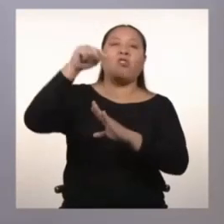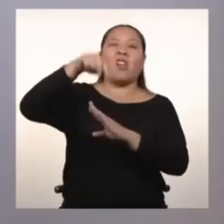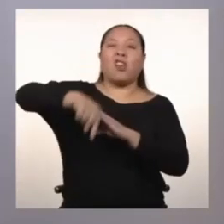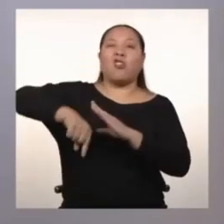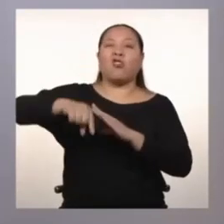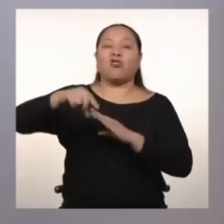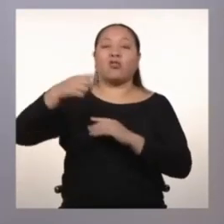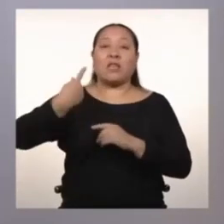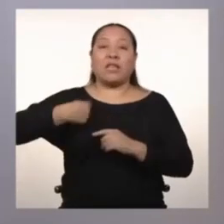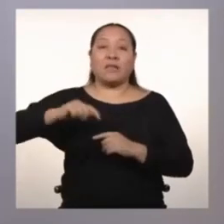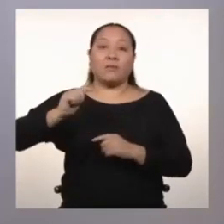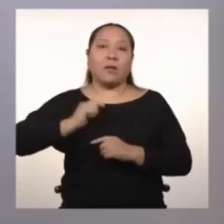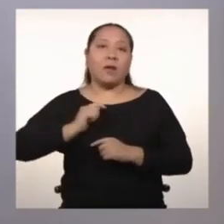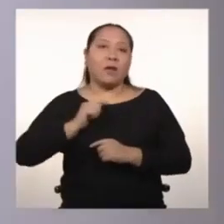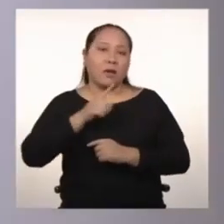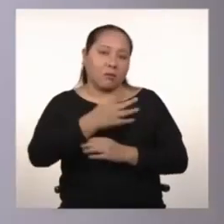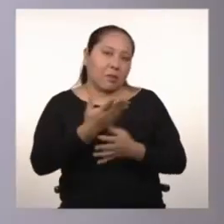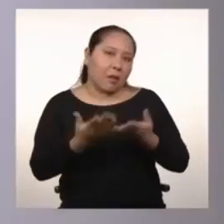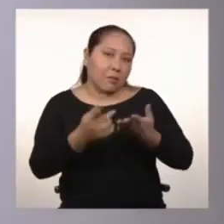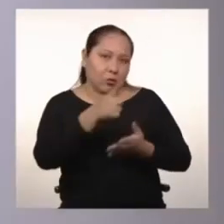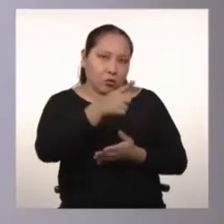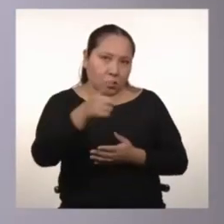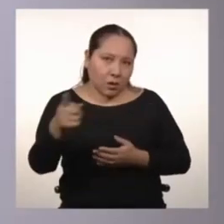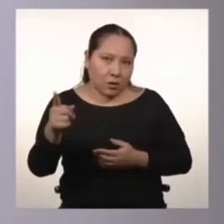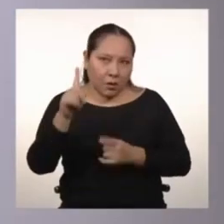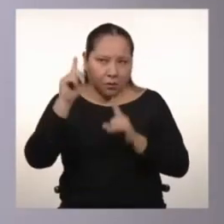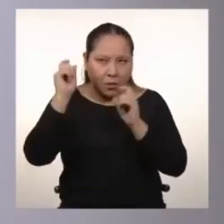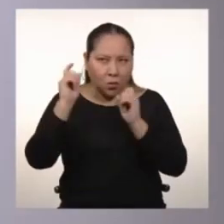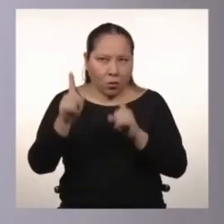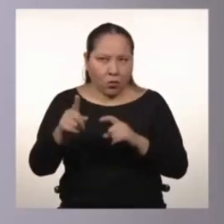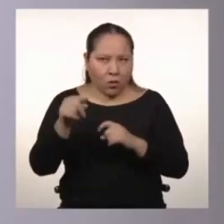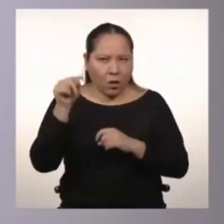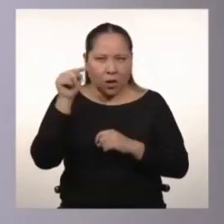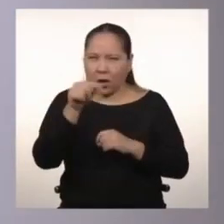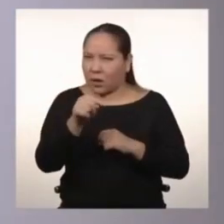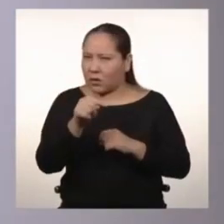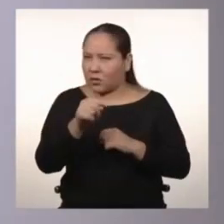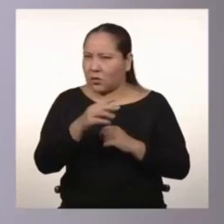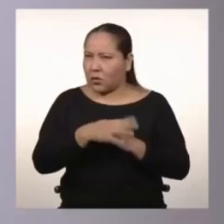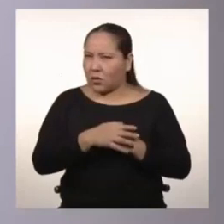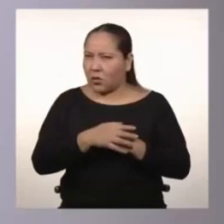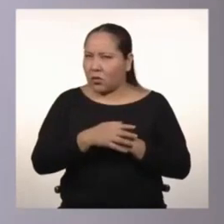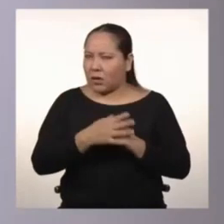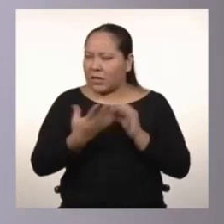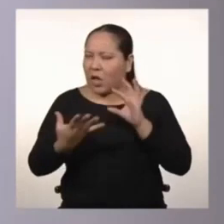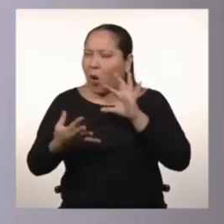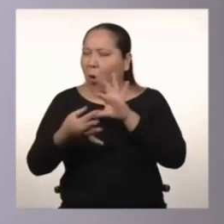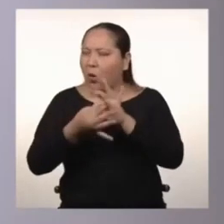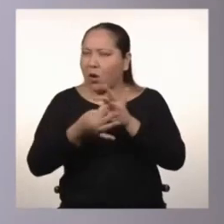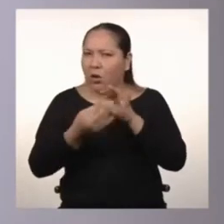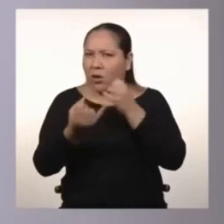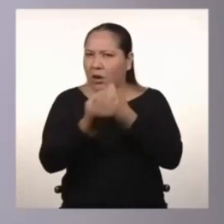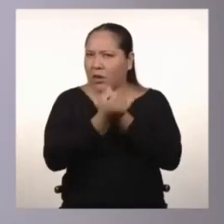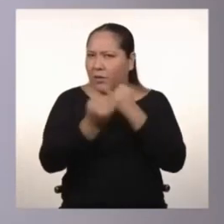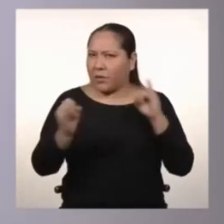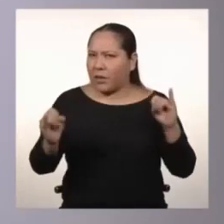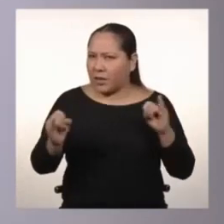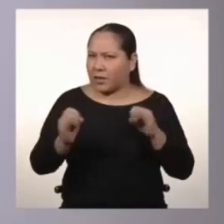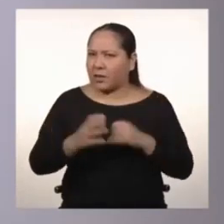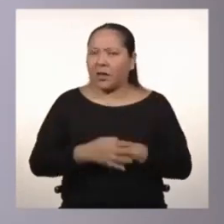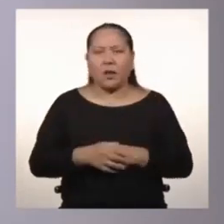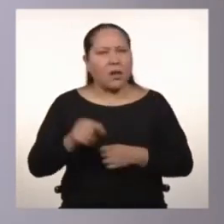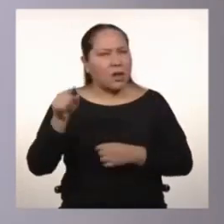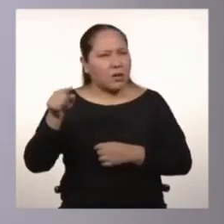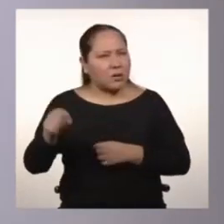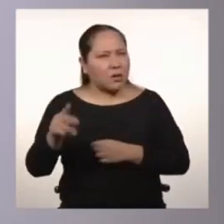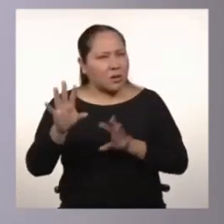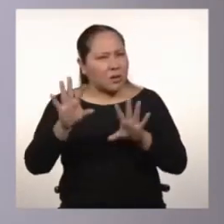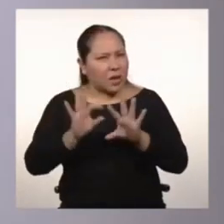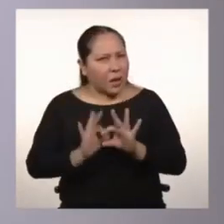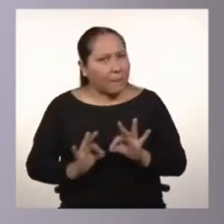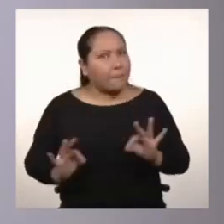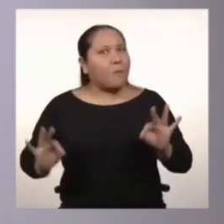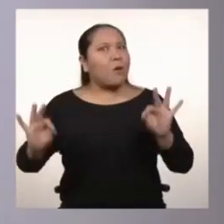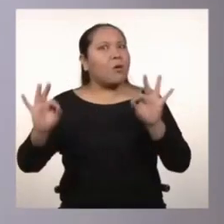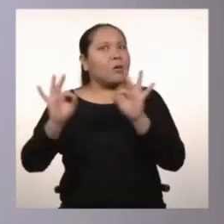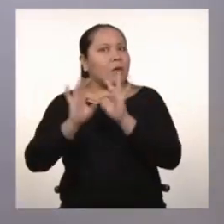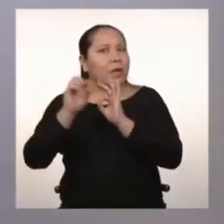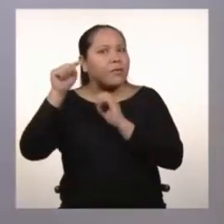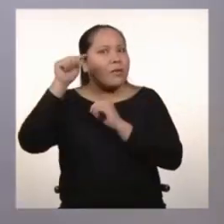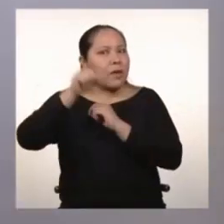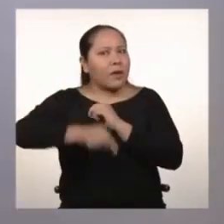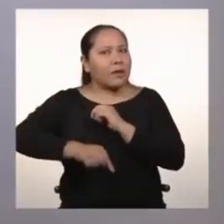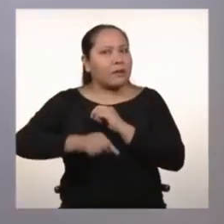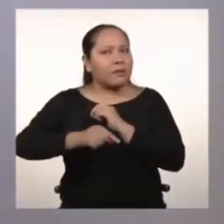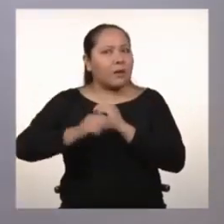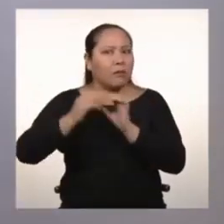Ahora, quizá ustedes se pregunten, ¿tiene que ver esto con nuestra independencia? ¿Qué tan importante habrá sido esta